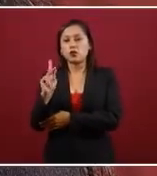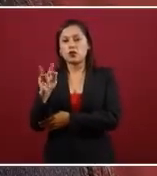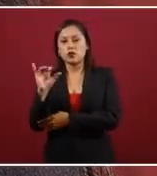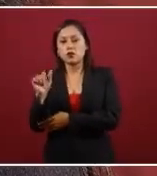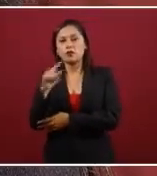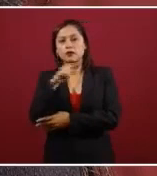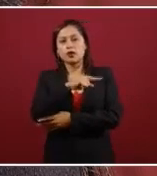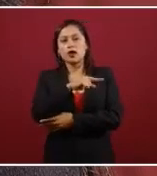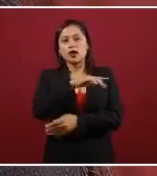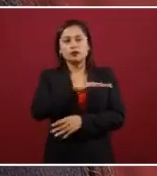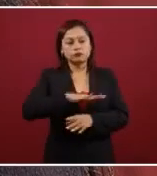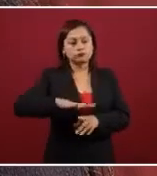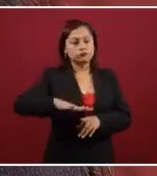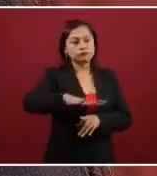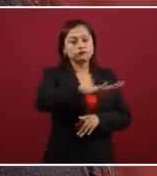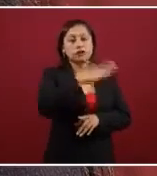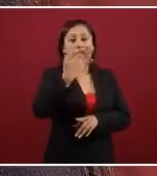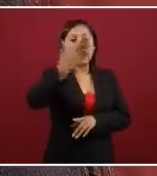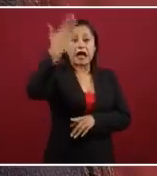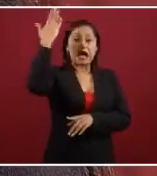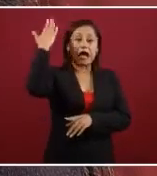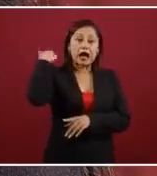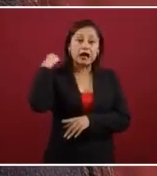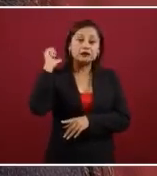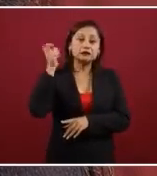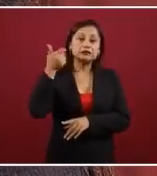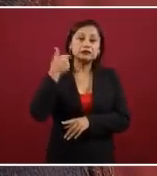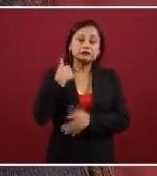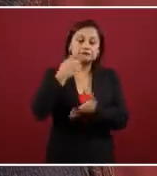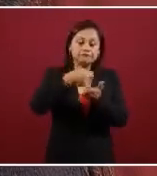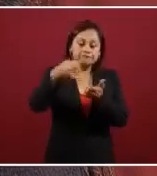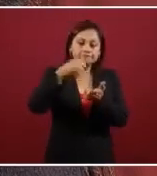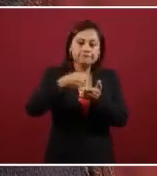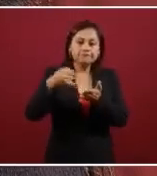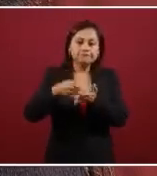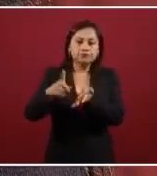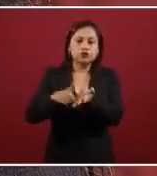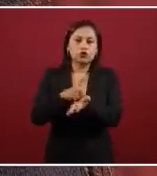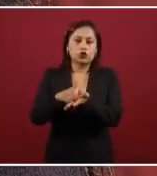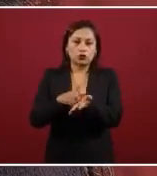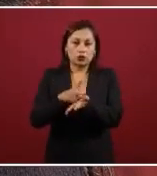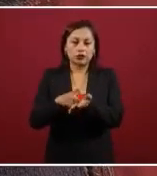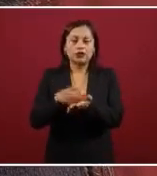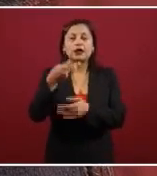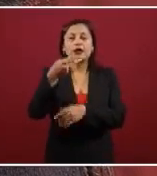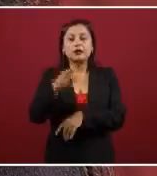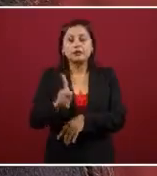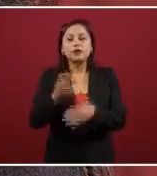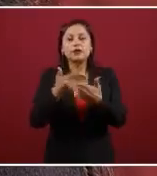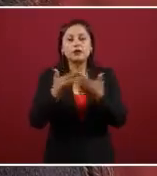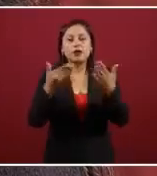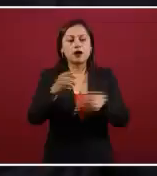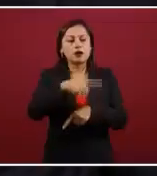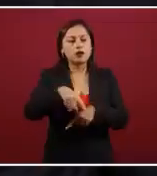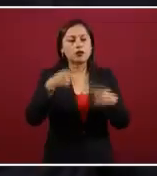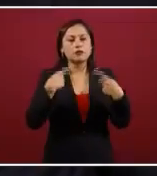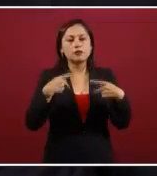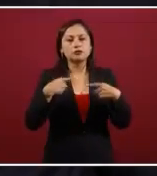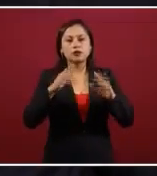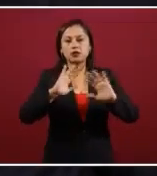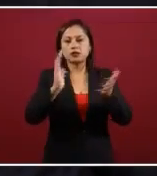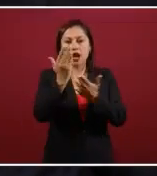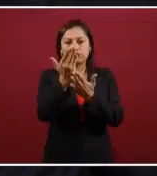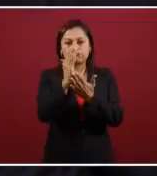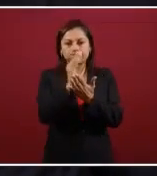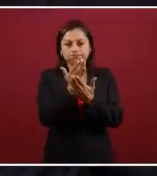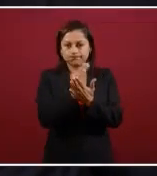sembrado por enervantes. Hoy la gente nos comenta que ha disminuido, que el 90% de la gente